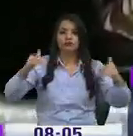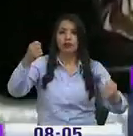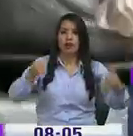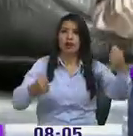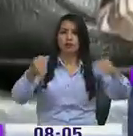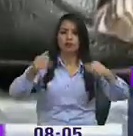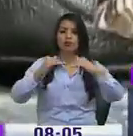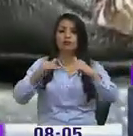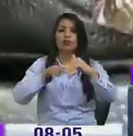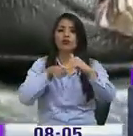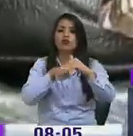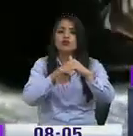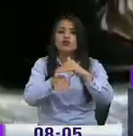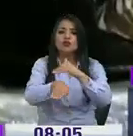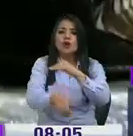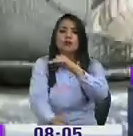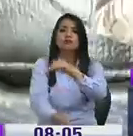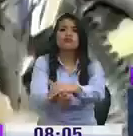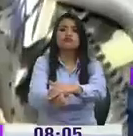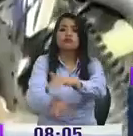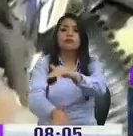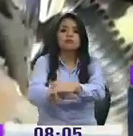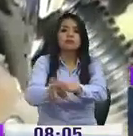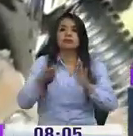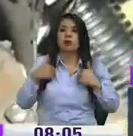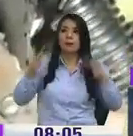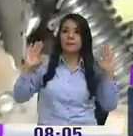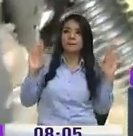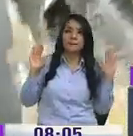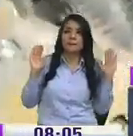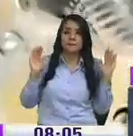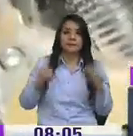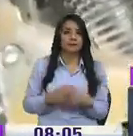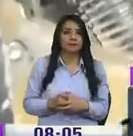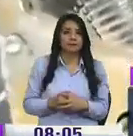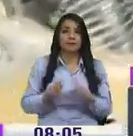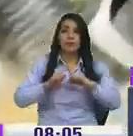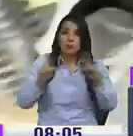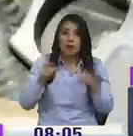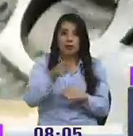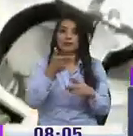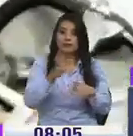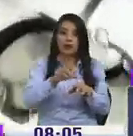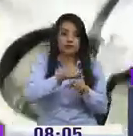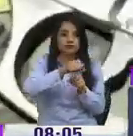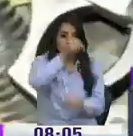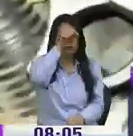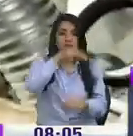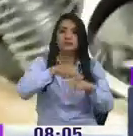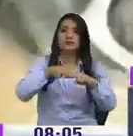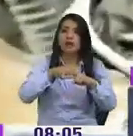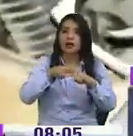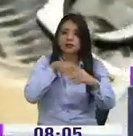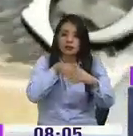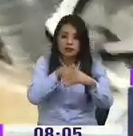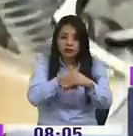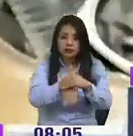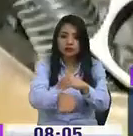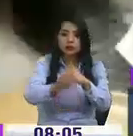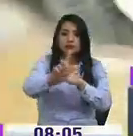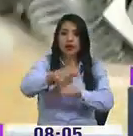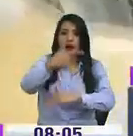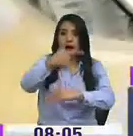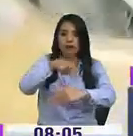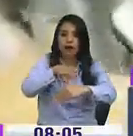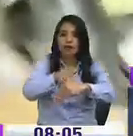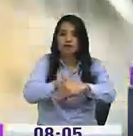tablero para quedar libres de cualquier delito. En el taxi, guardado un arma de fuego por los hoy